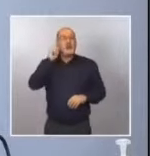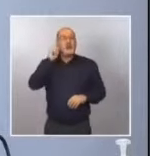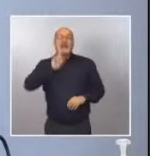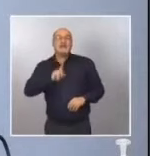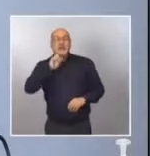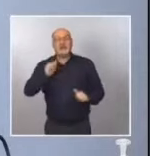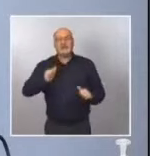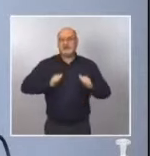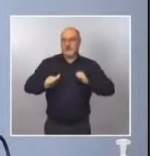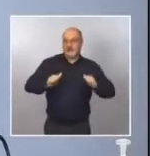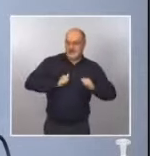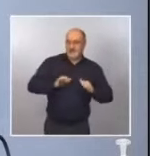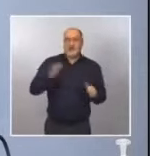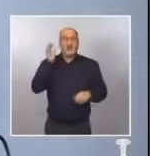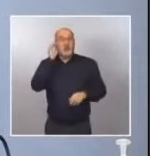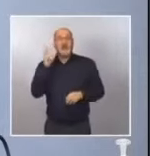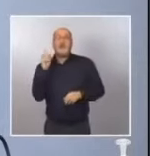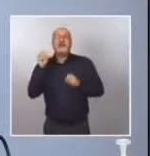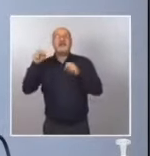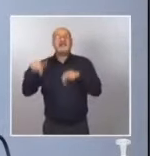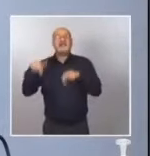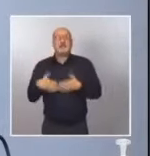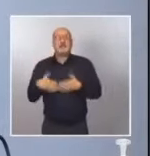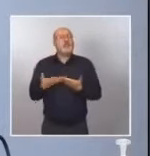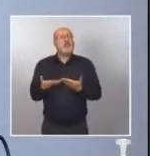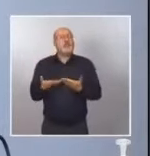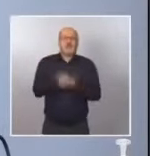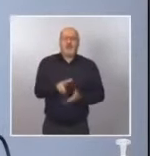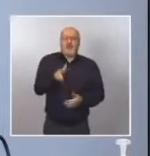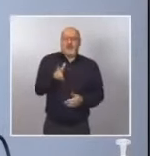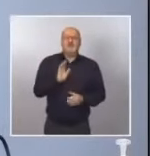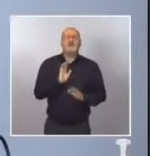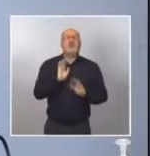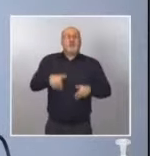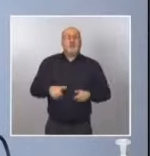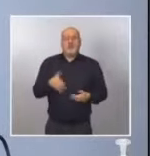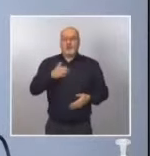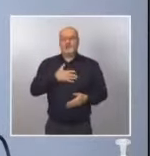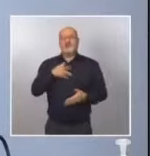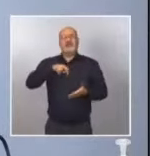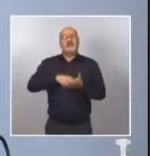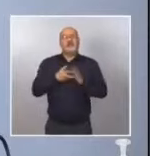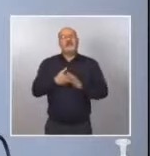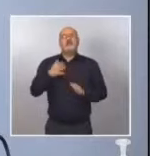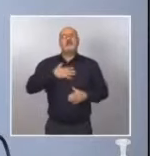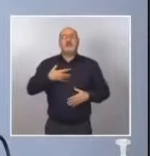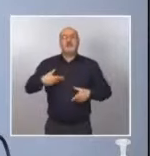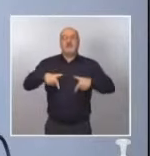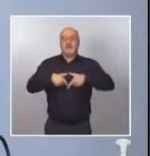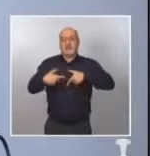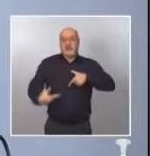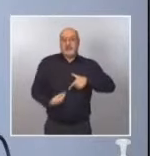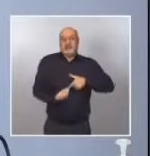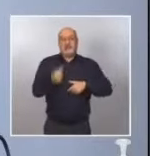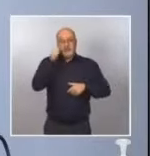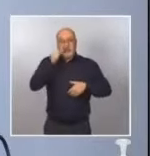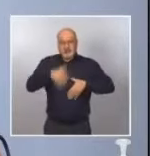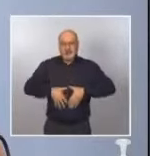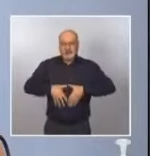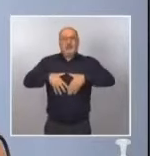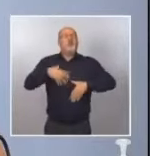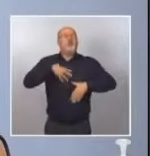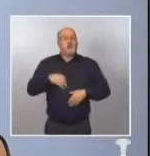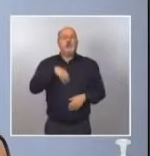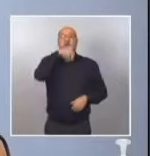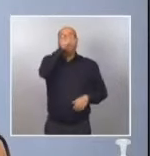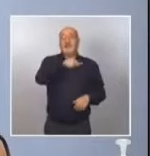mujeres sin pareja tendrán de nuevo derecho y acceso a las técnicas de reproducción asistida también las personas trans con